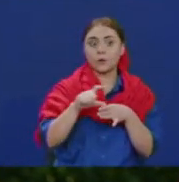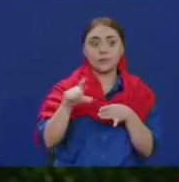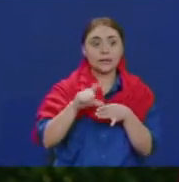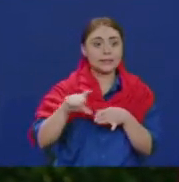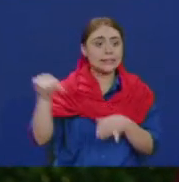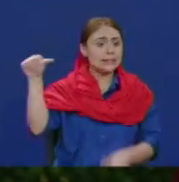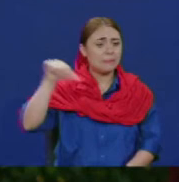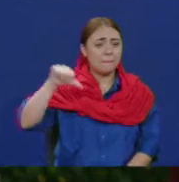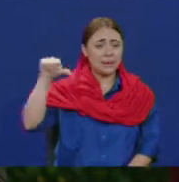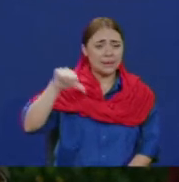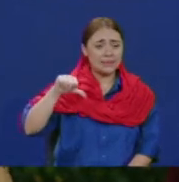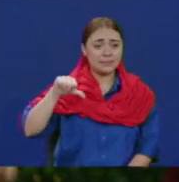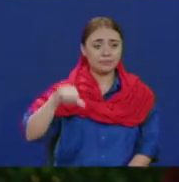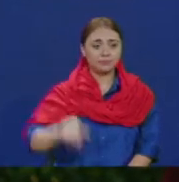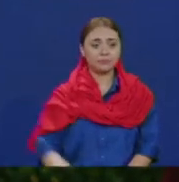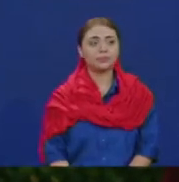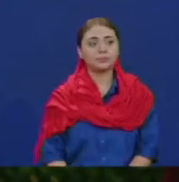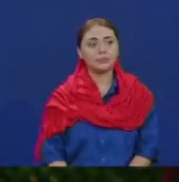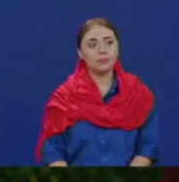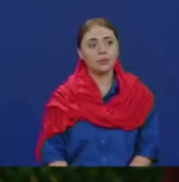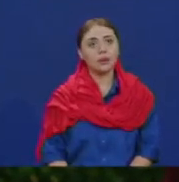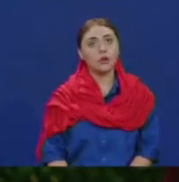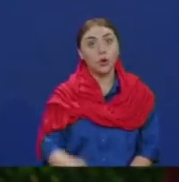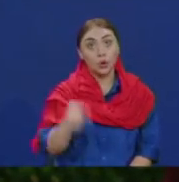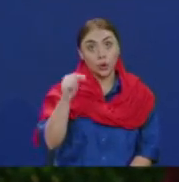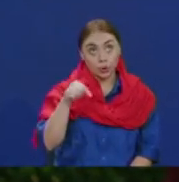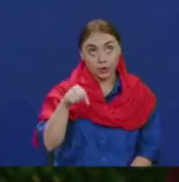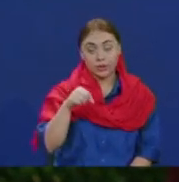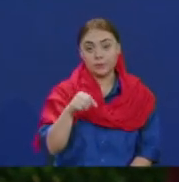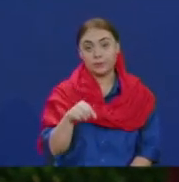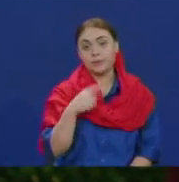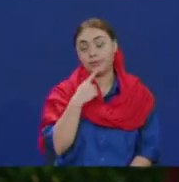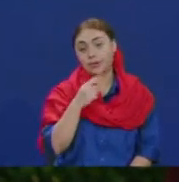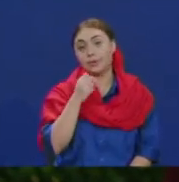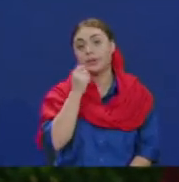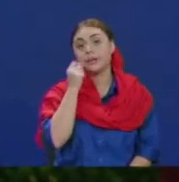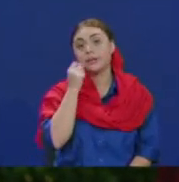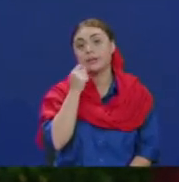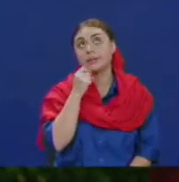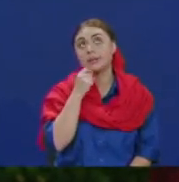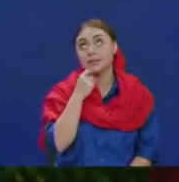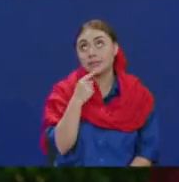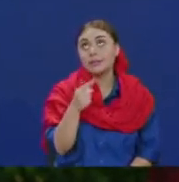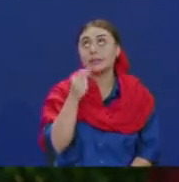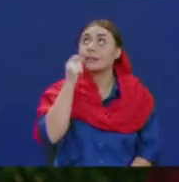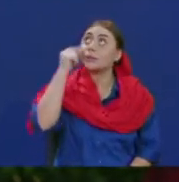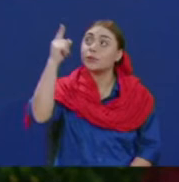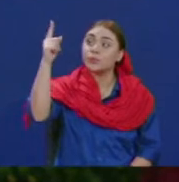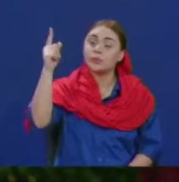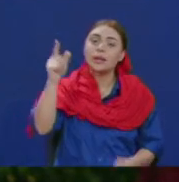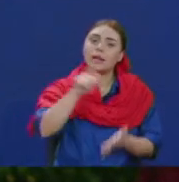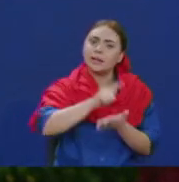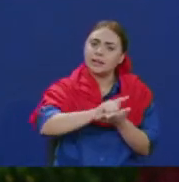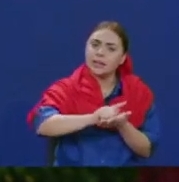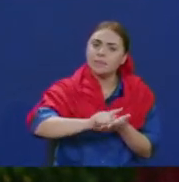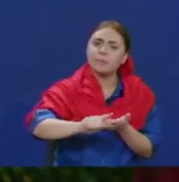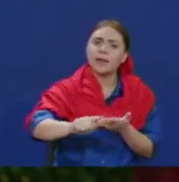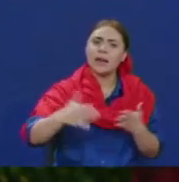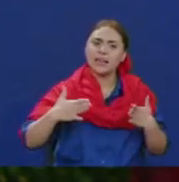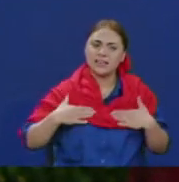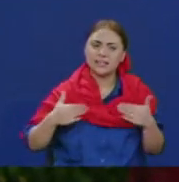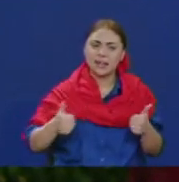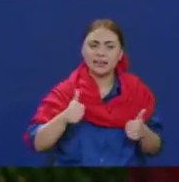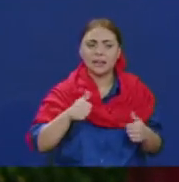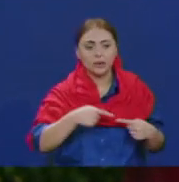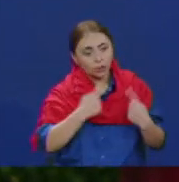encontrado malicia, quiero decirle que Cristo es el que limpia y borra, y que sana el corazón y sana